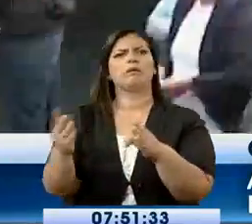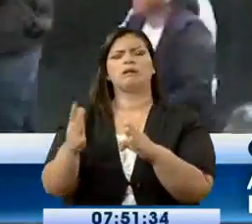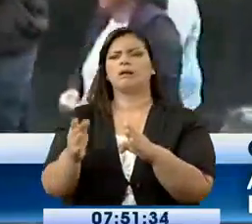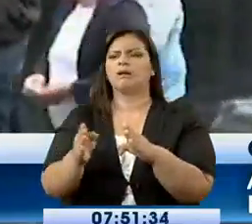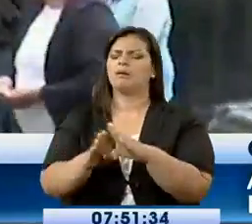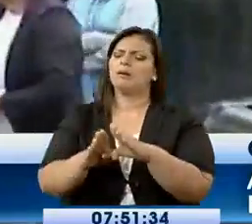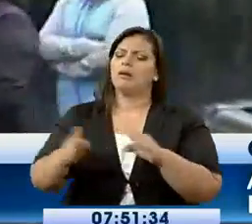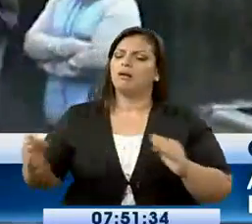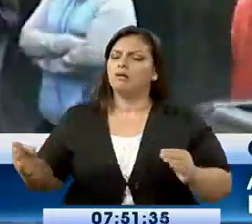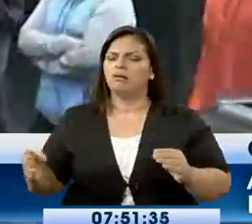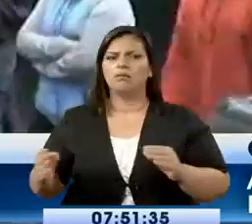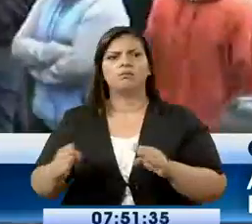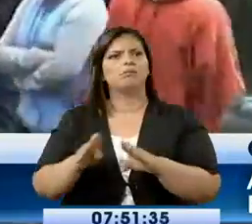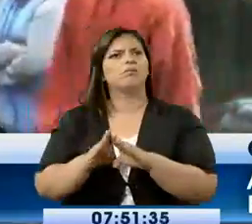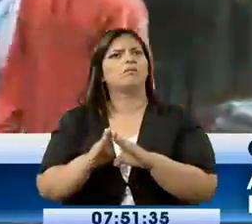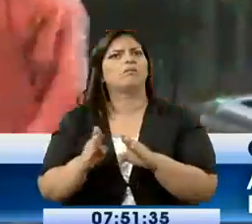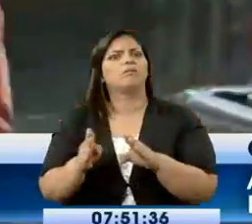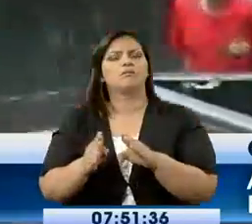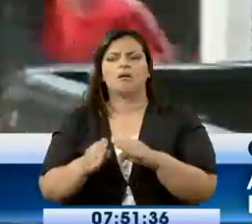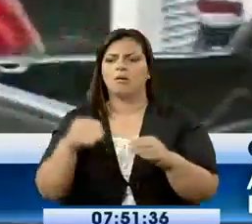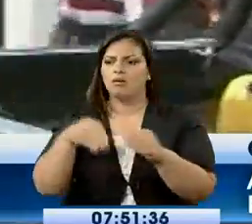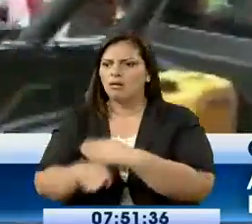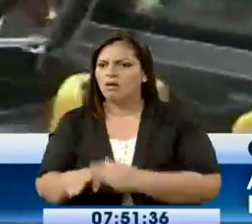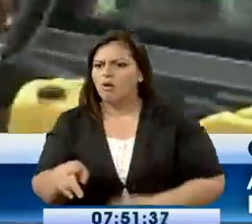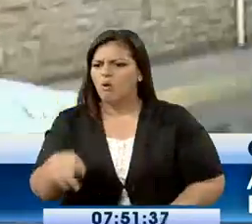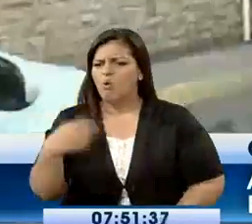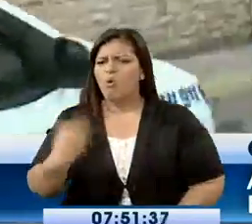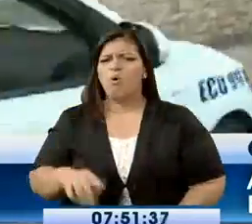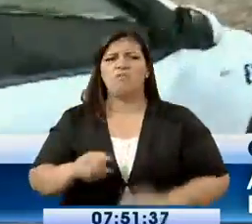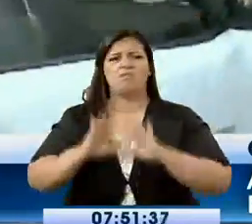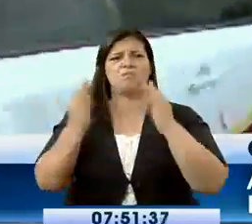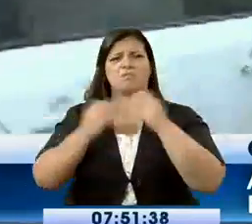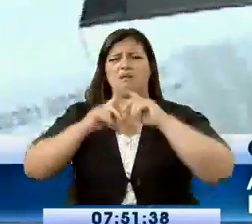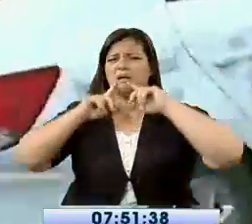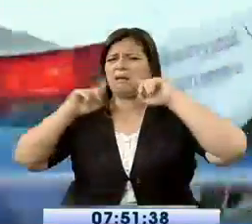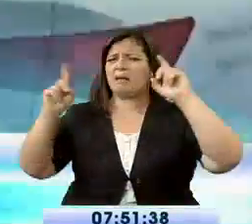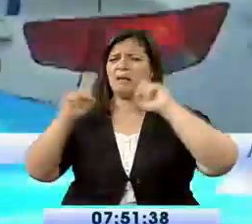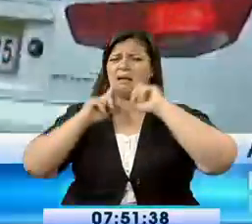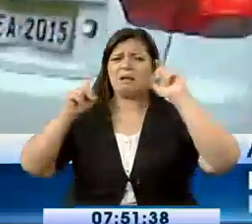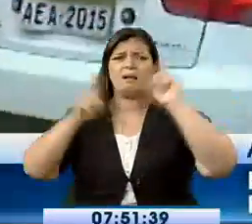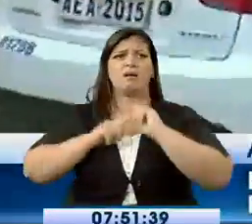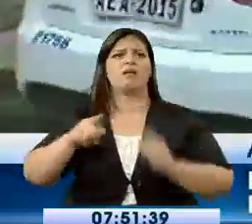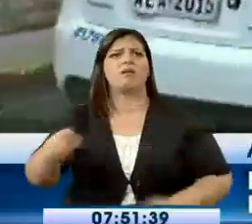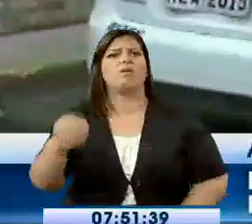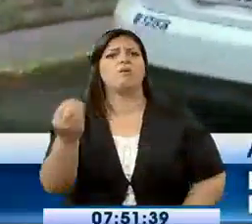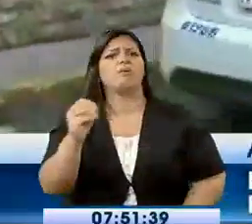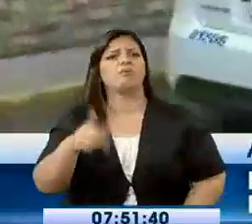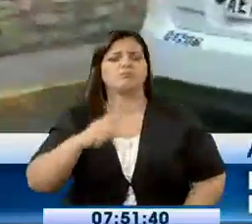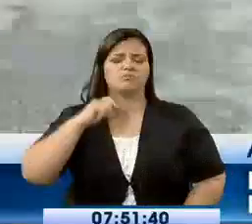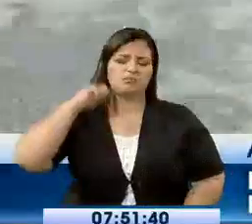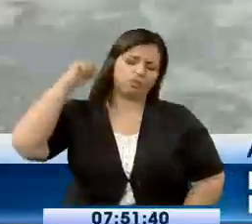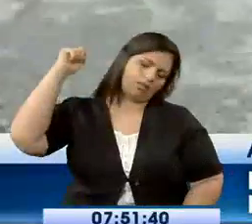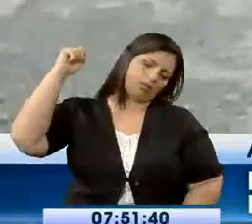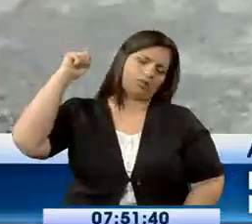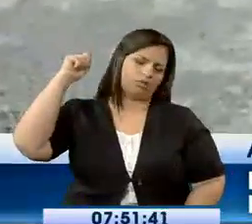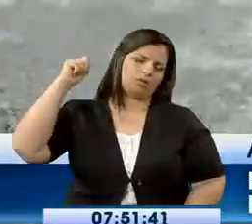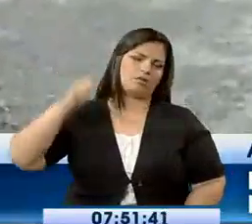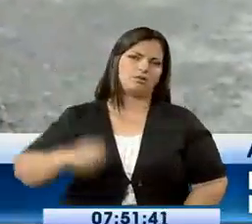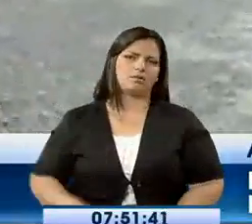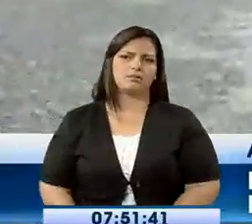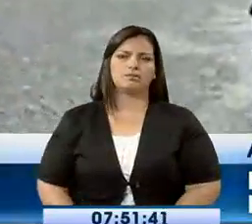familia. Según los testigos, el joven de 22 años de edad se había ahorcado en su habitación cuando toda su familia se encontraba en la casa. El hermano